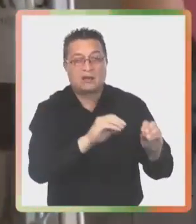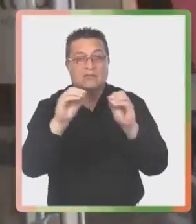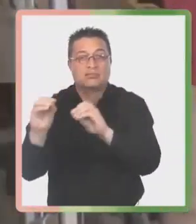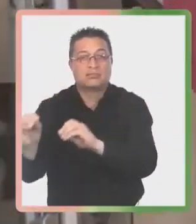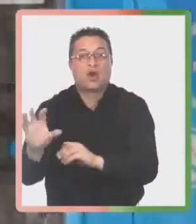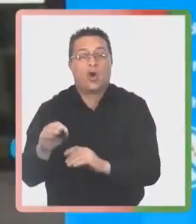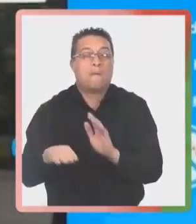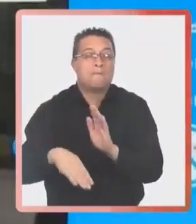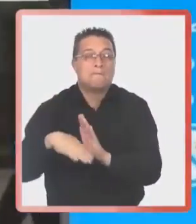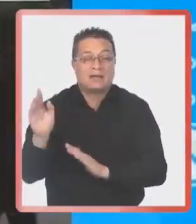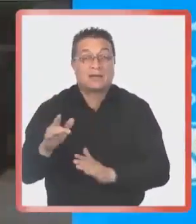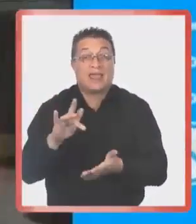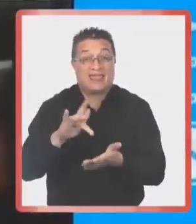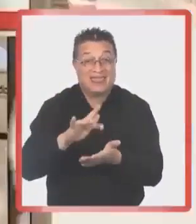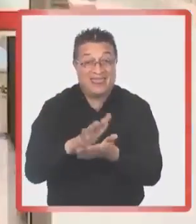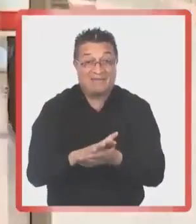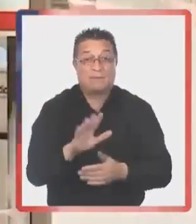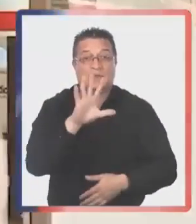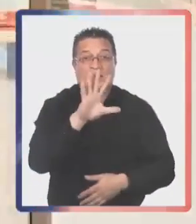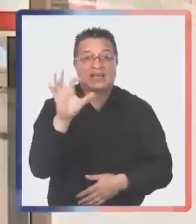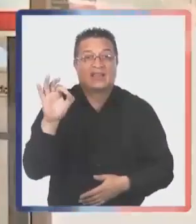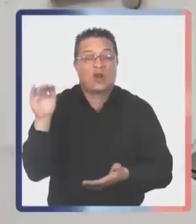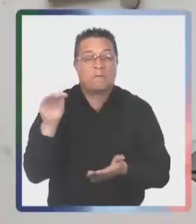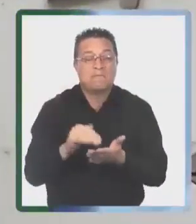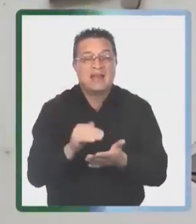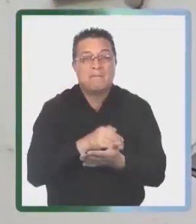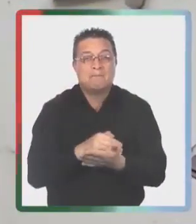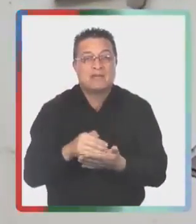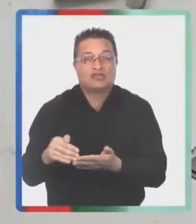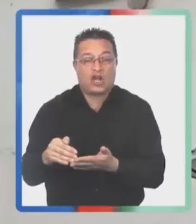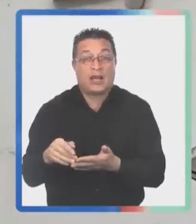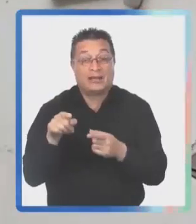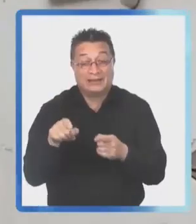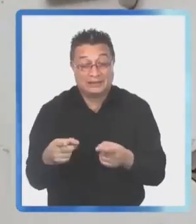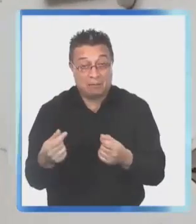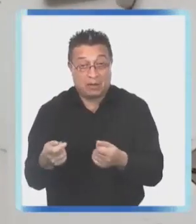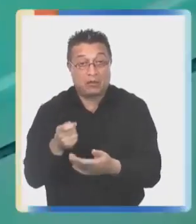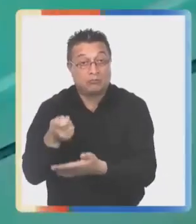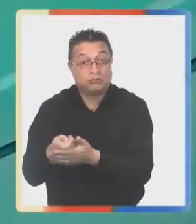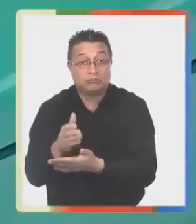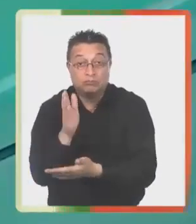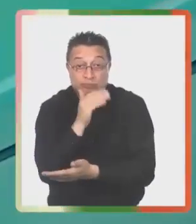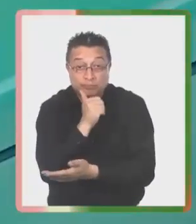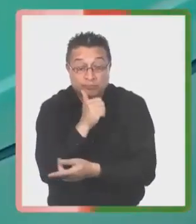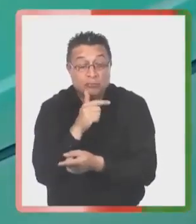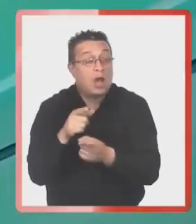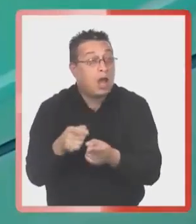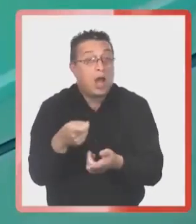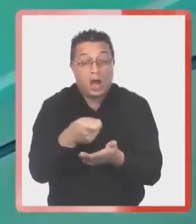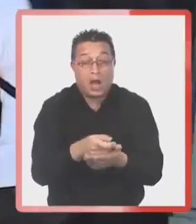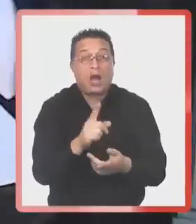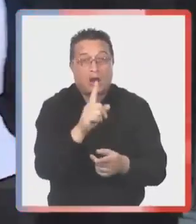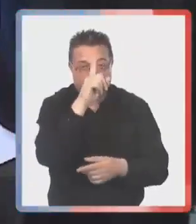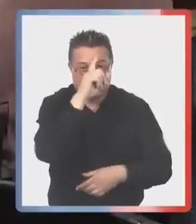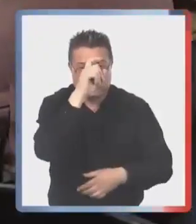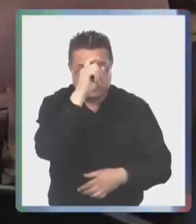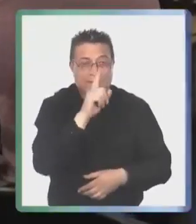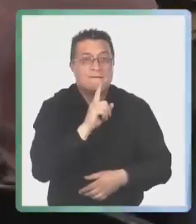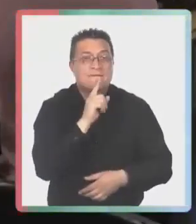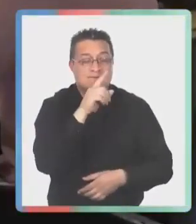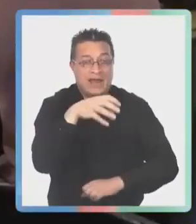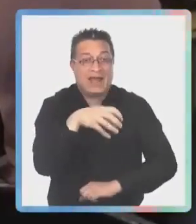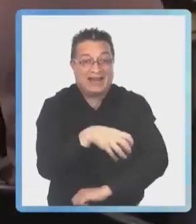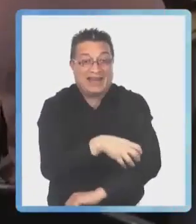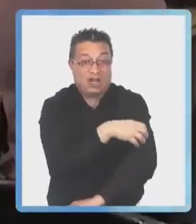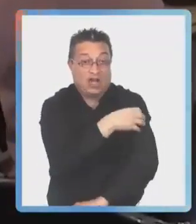días e incluso más. Deben 500 mil millones de pesos y esos dineros impagos están poniendo a varias clínicas